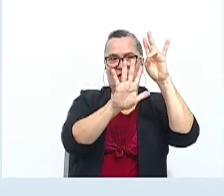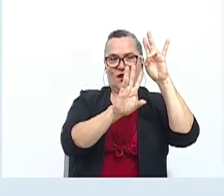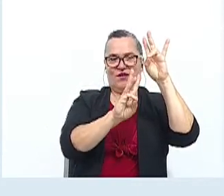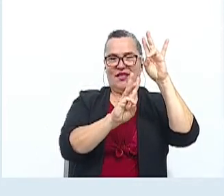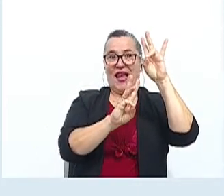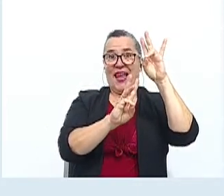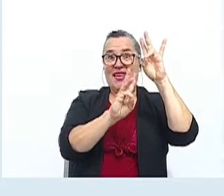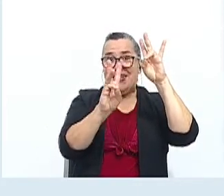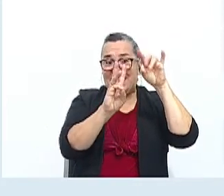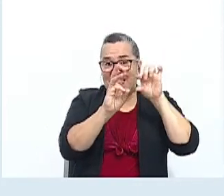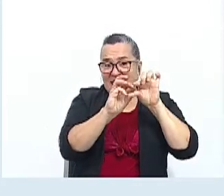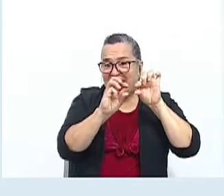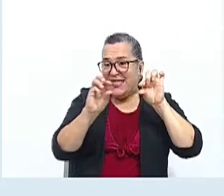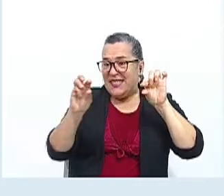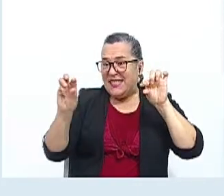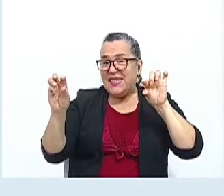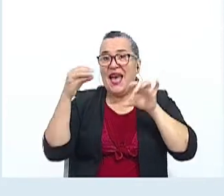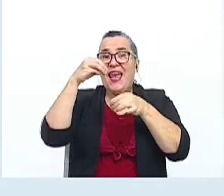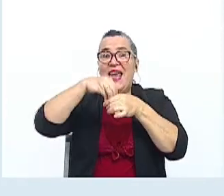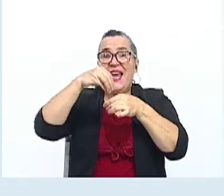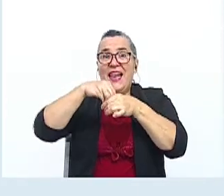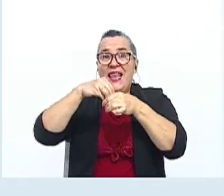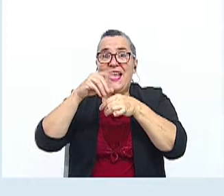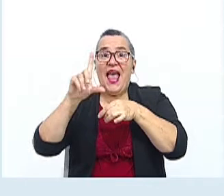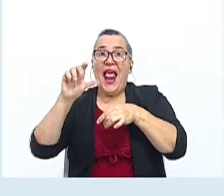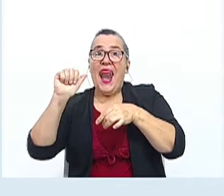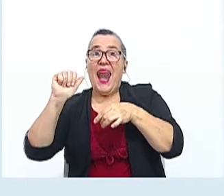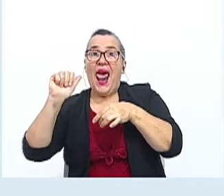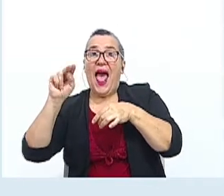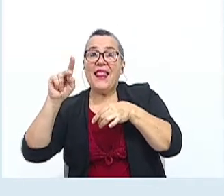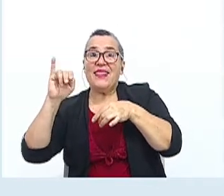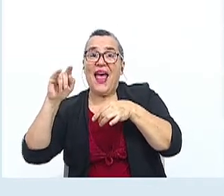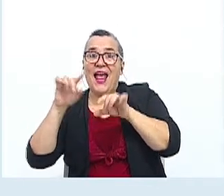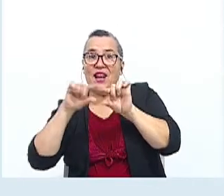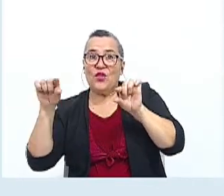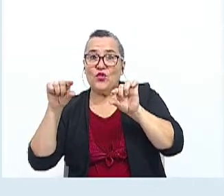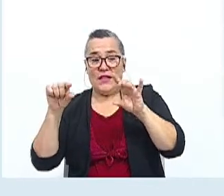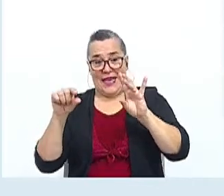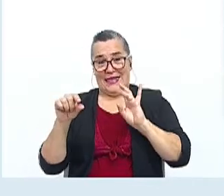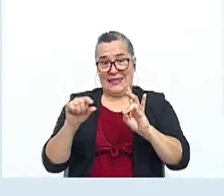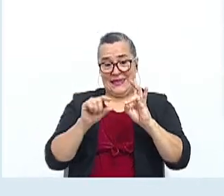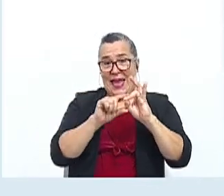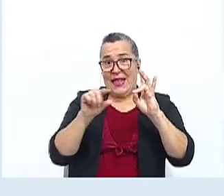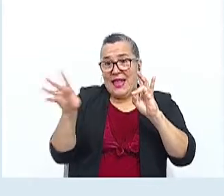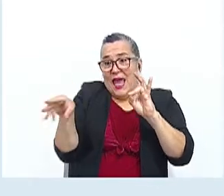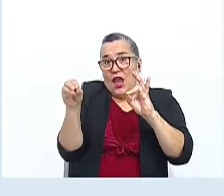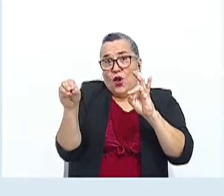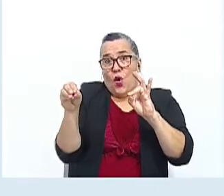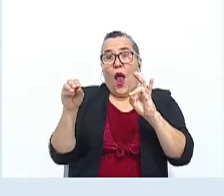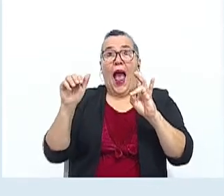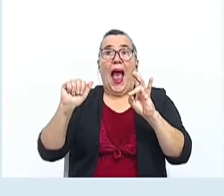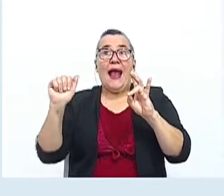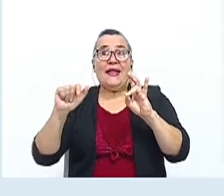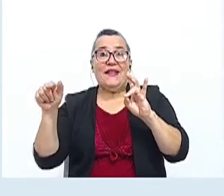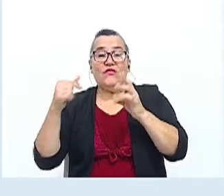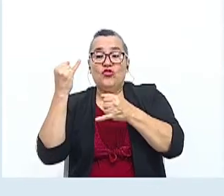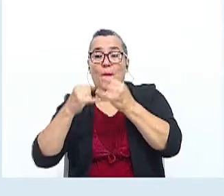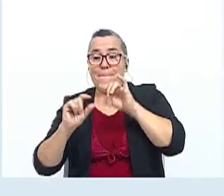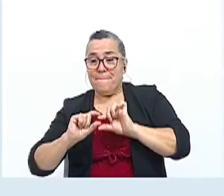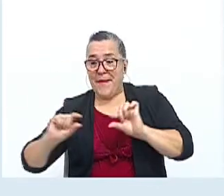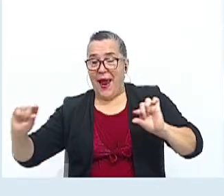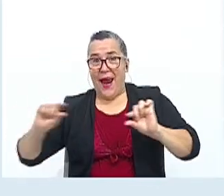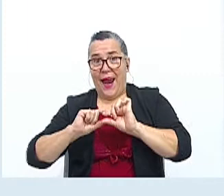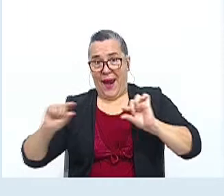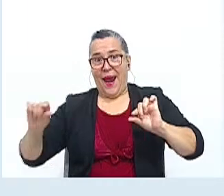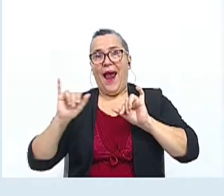6 también hay que incluir la serie de los lantánidos. Y en el periodo 7 la serie de los actínidos que están en la parte inferior de la